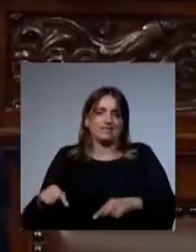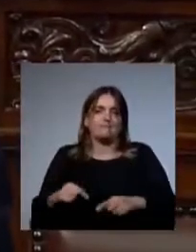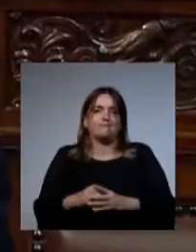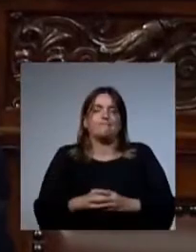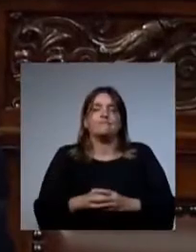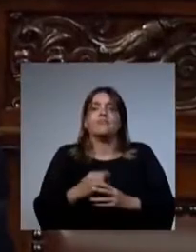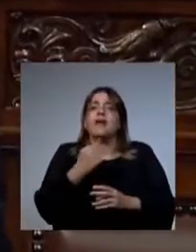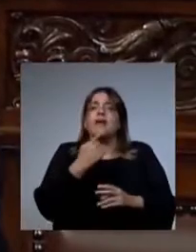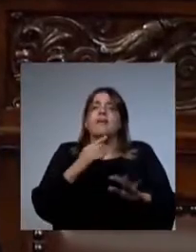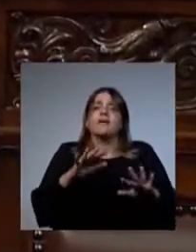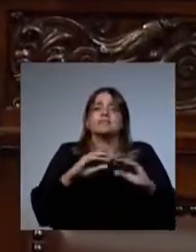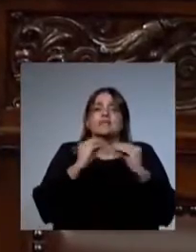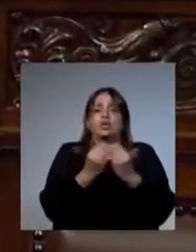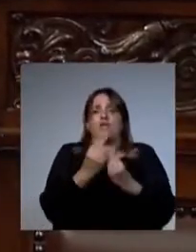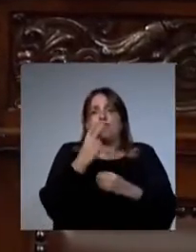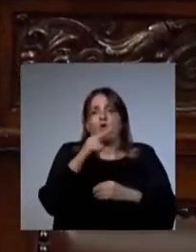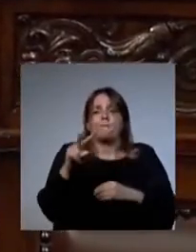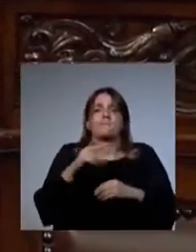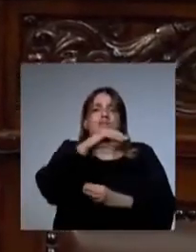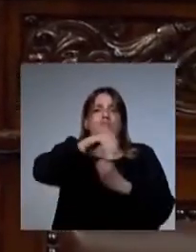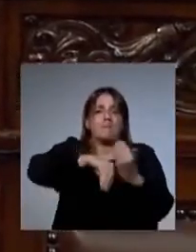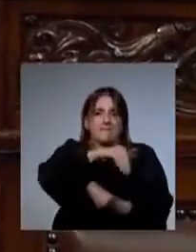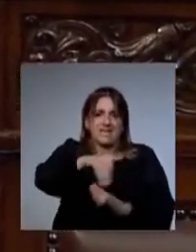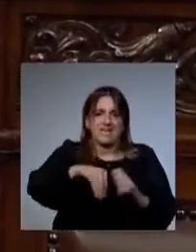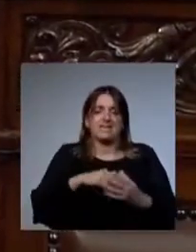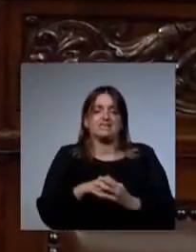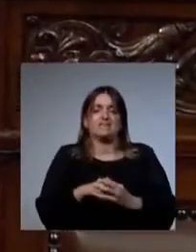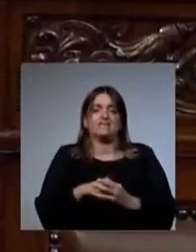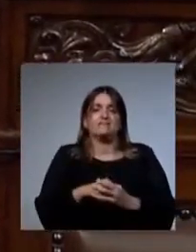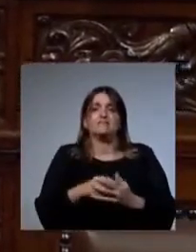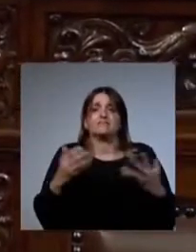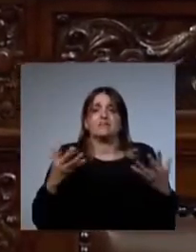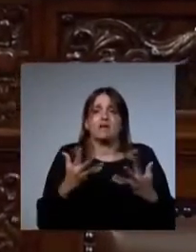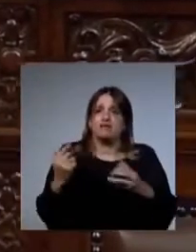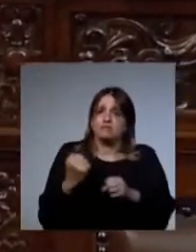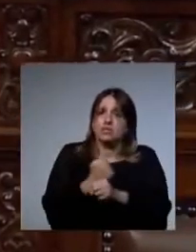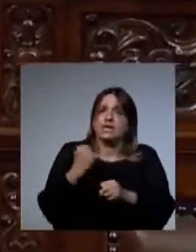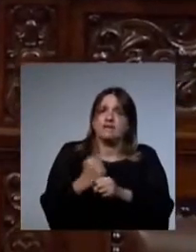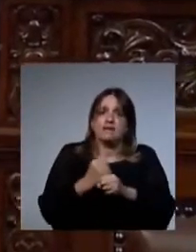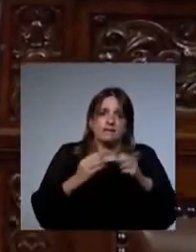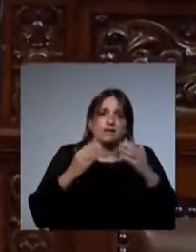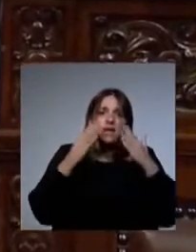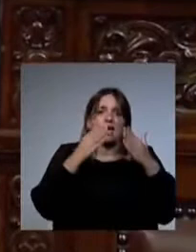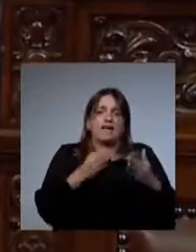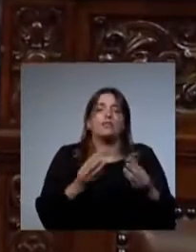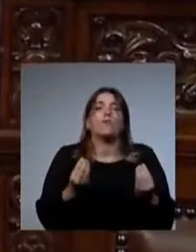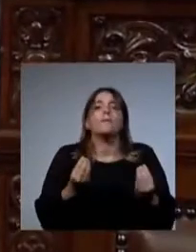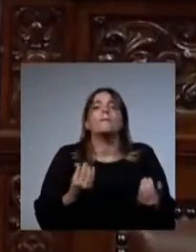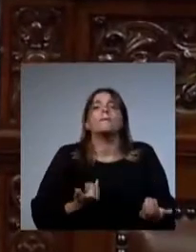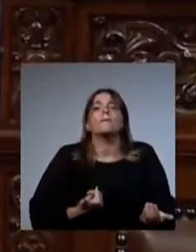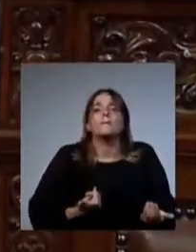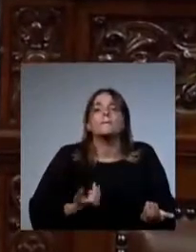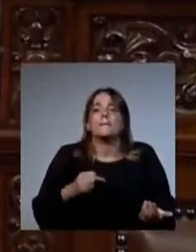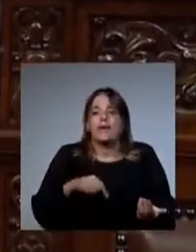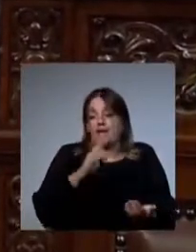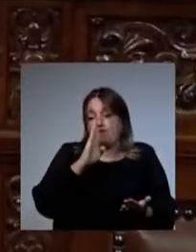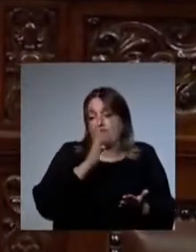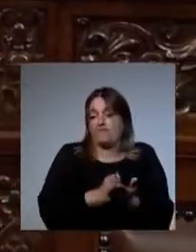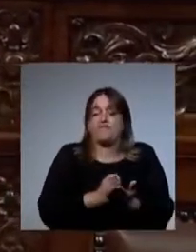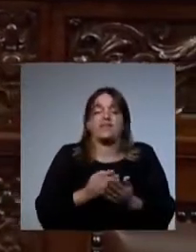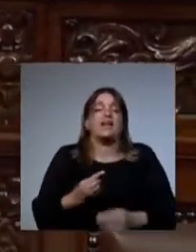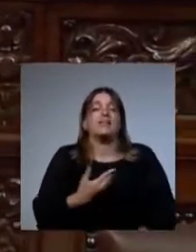que sugieren 2.000 familias, y estamos trabajando arduamente para que al fin de este